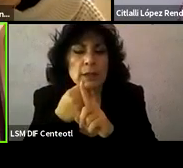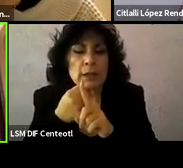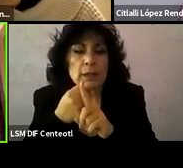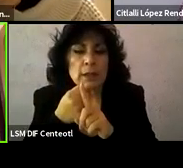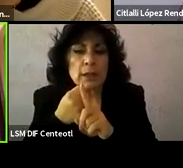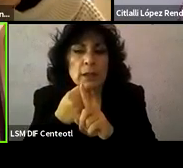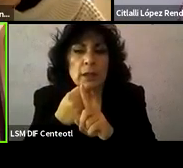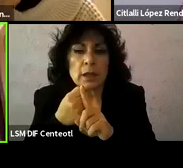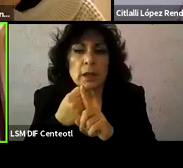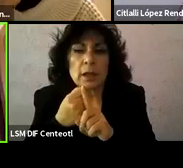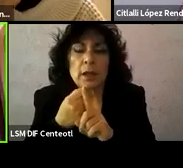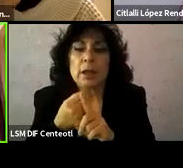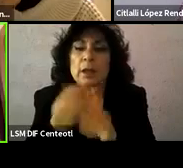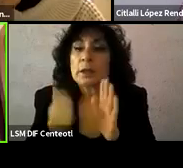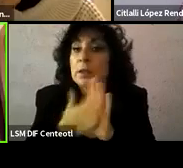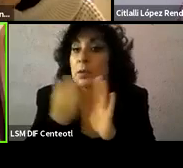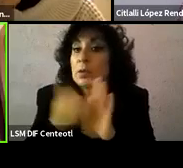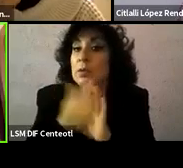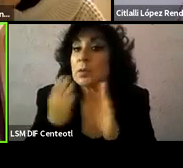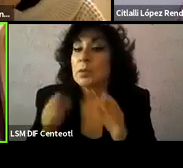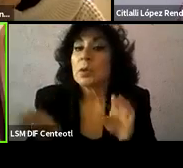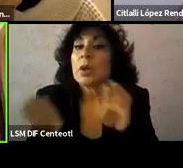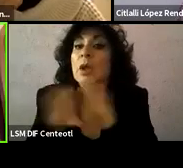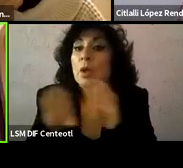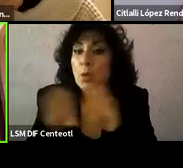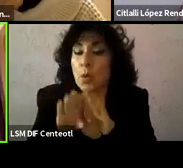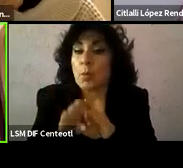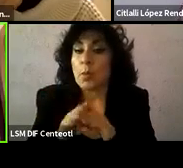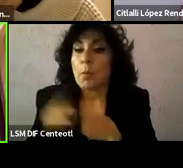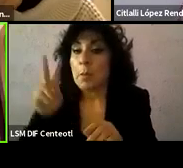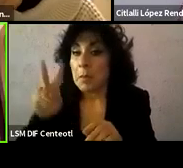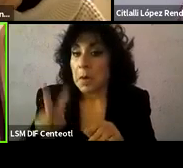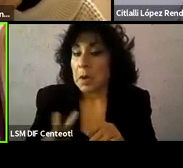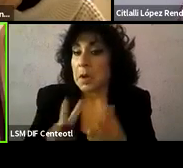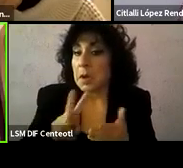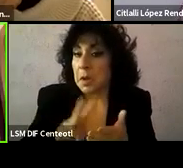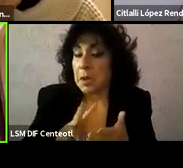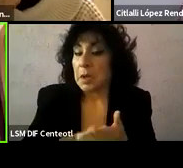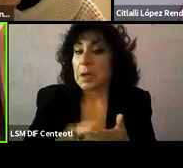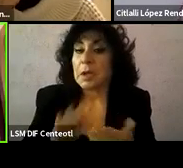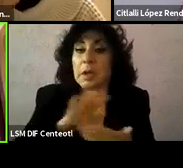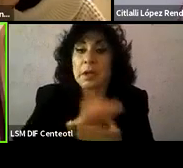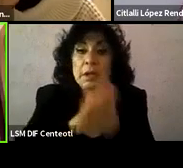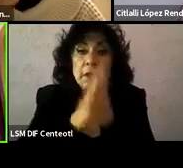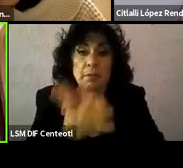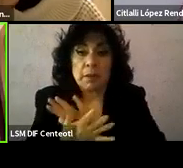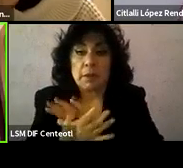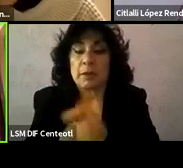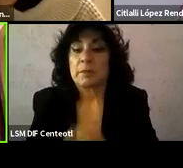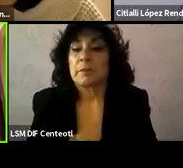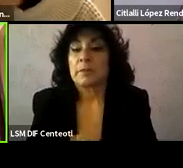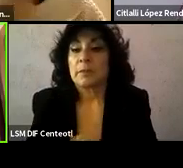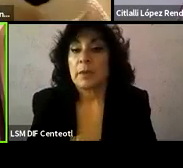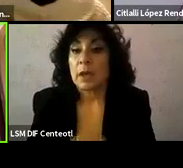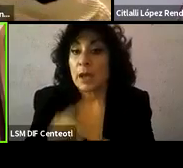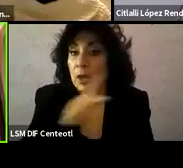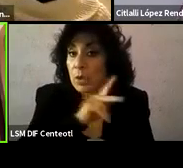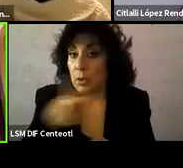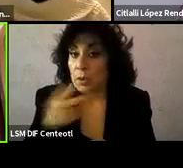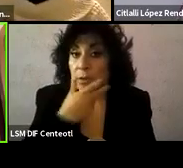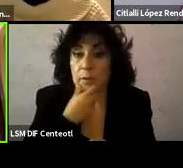pero que vayan planteando alternativas de poder cambiar su realidad, ¿no? Entonces, creo que la responsabilidad es de todos y todas,